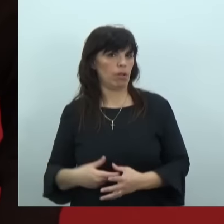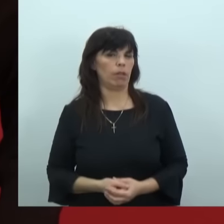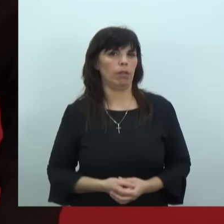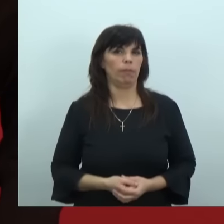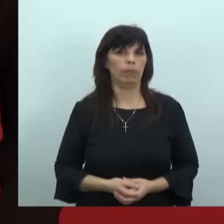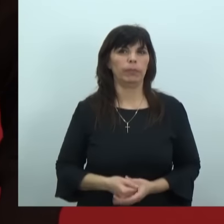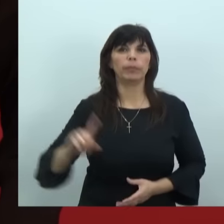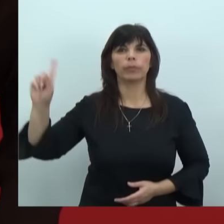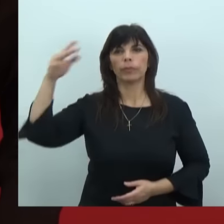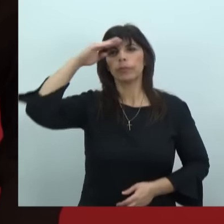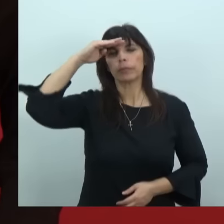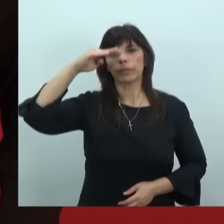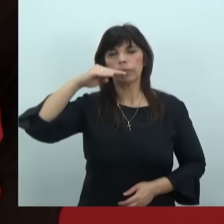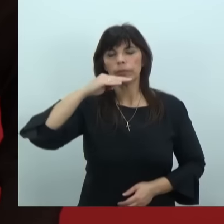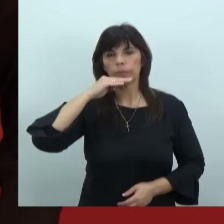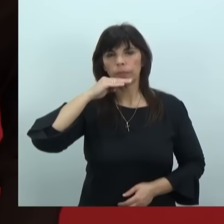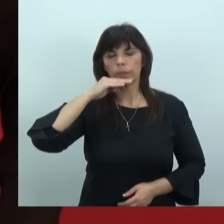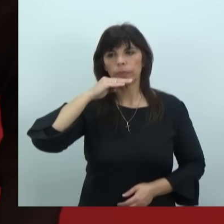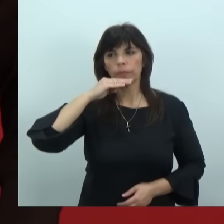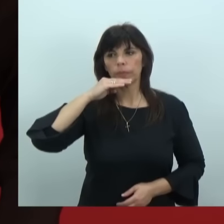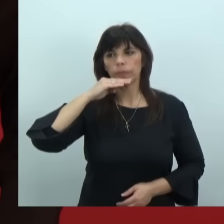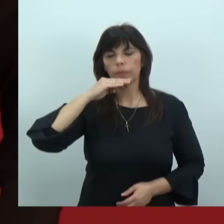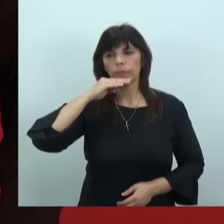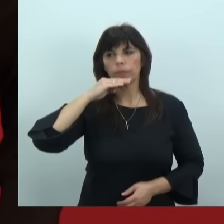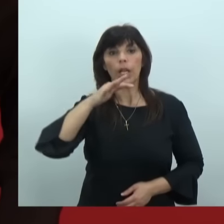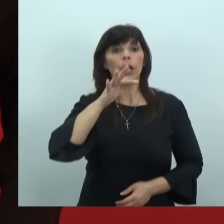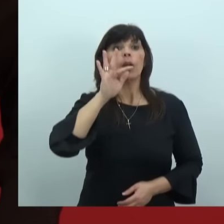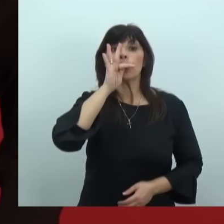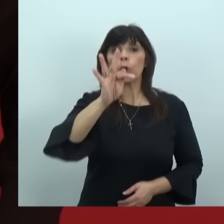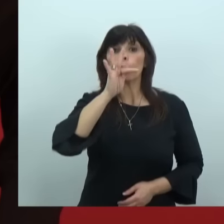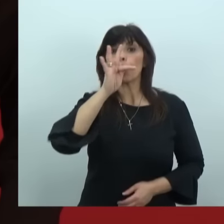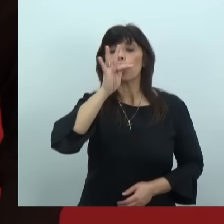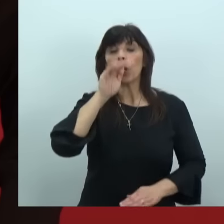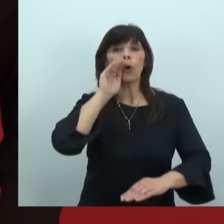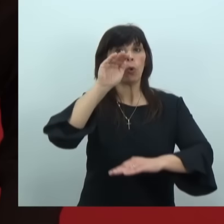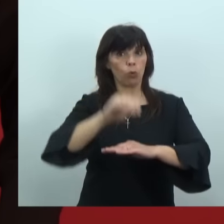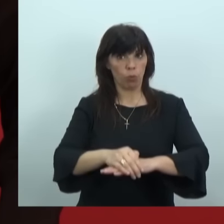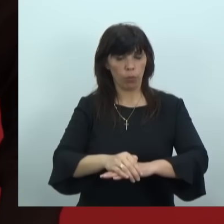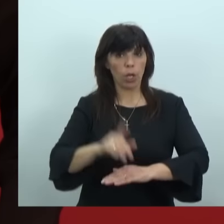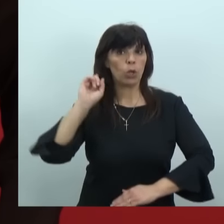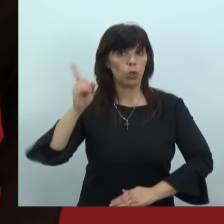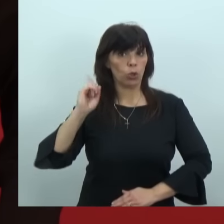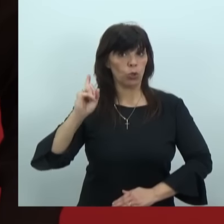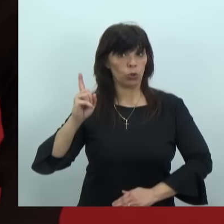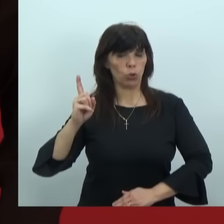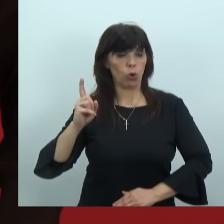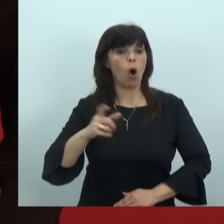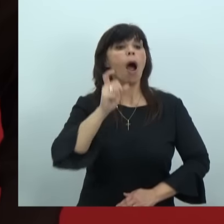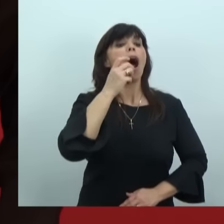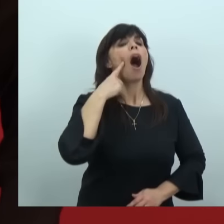el Padre, Él cumple sus promesas solo, atención, a los que le